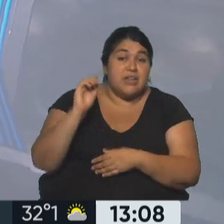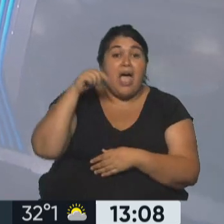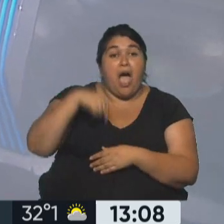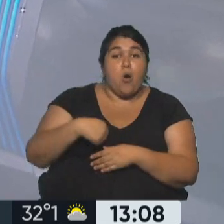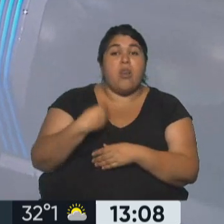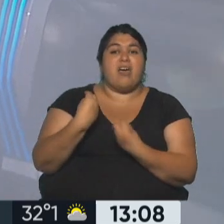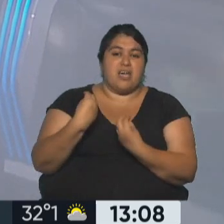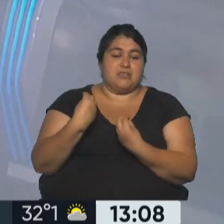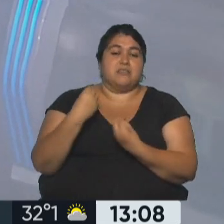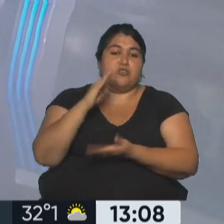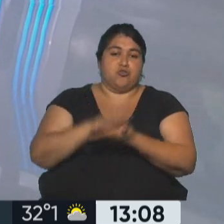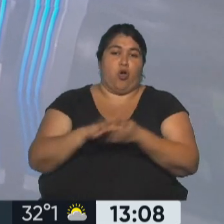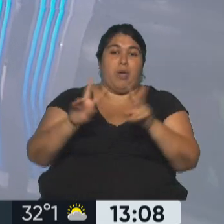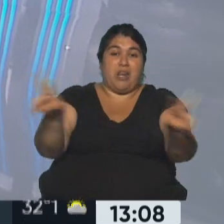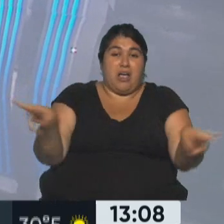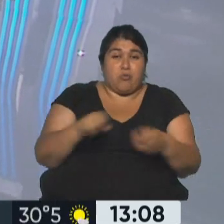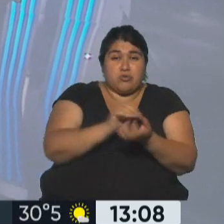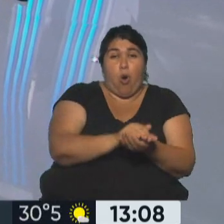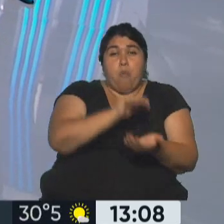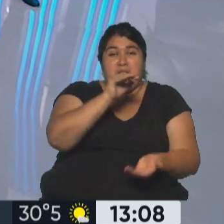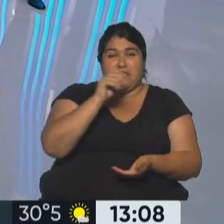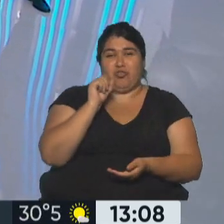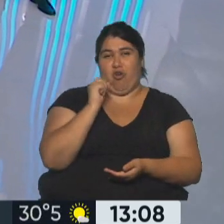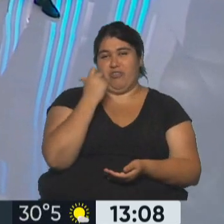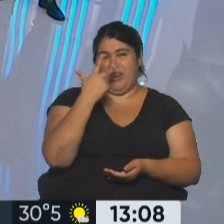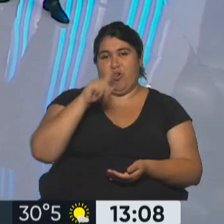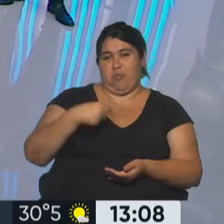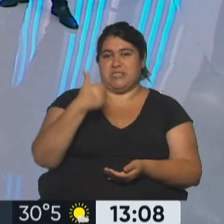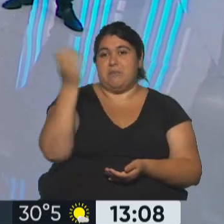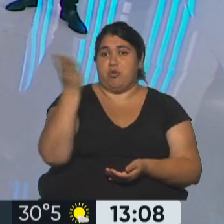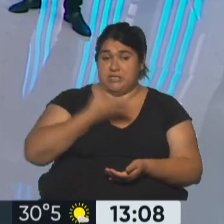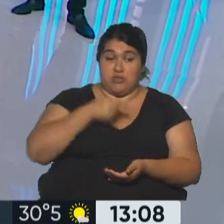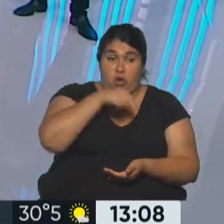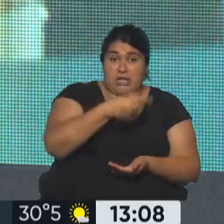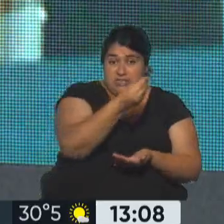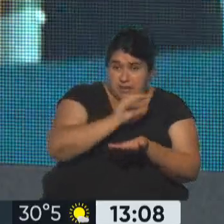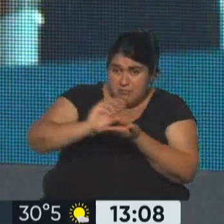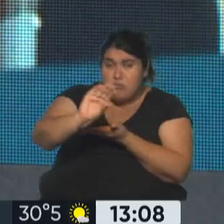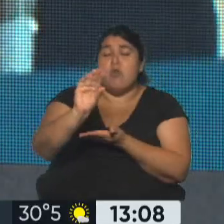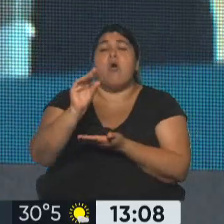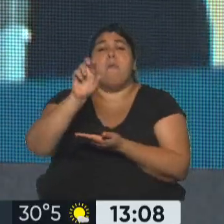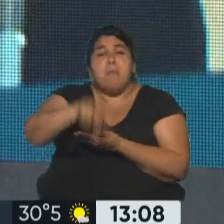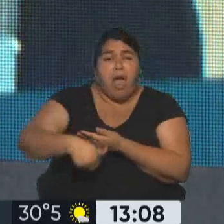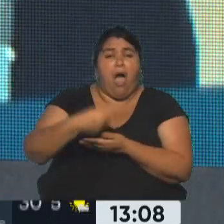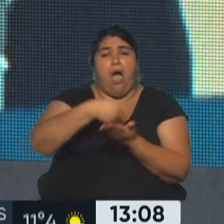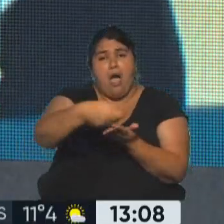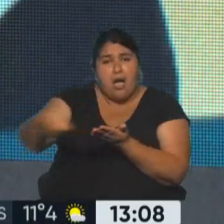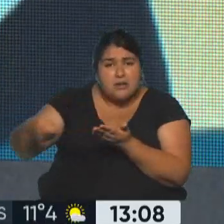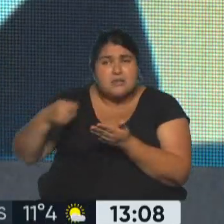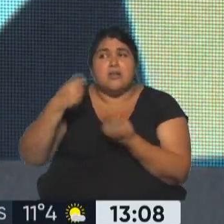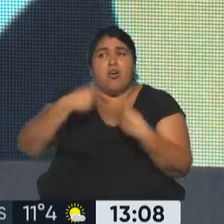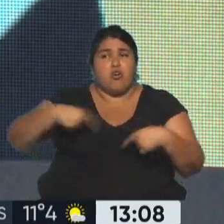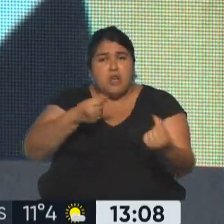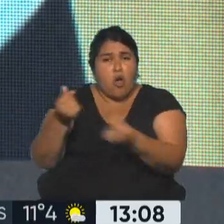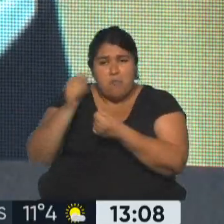que contemplaba un aumento de la recaudación de 3.6% y que con eso se iba a financiar programas sociales, equipamiento para los hospitales,